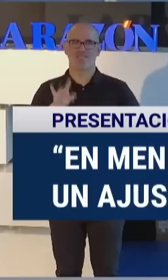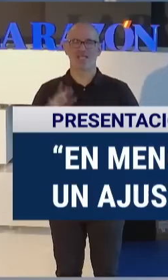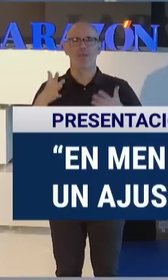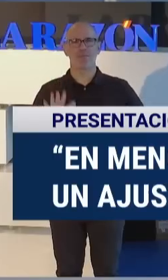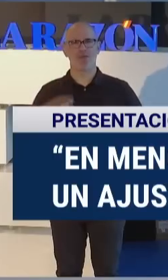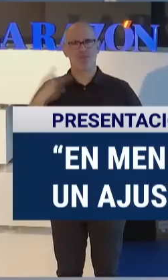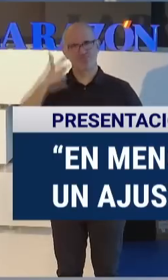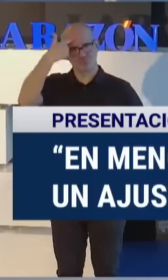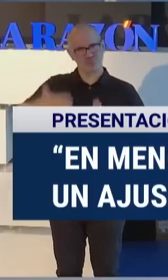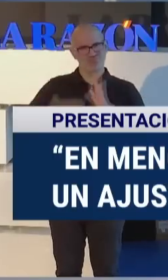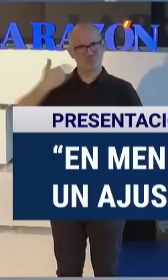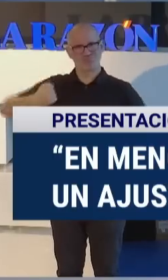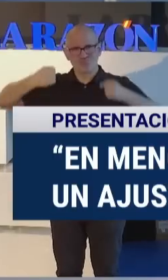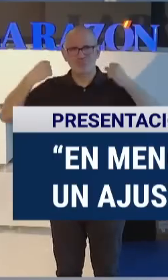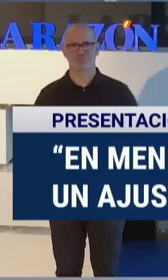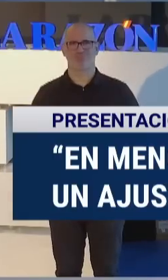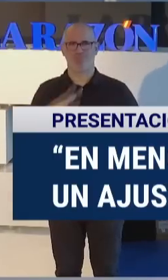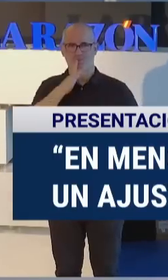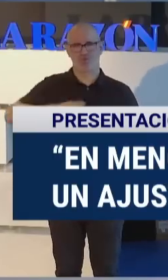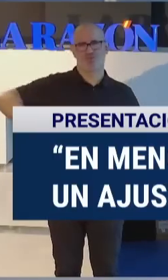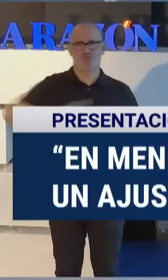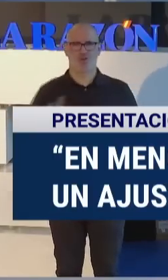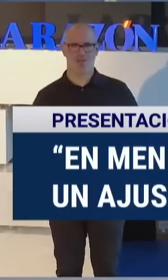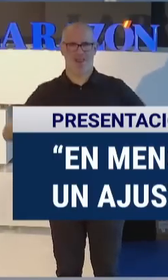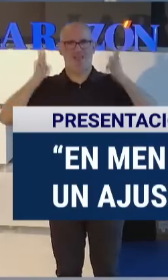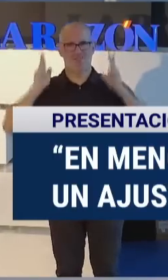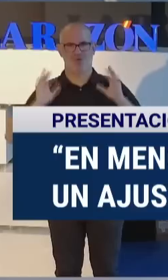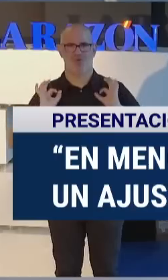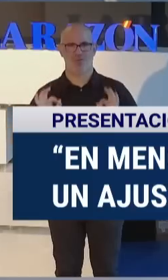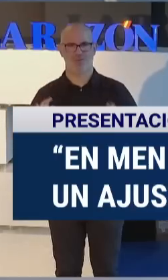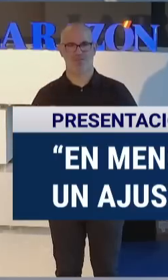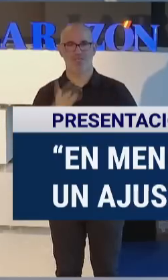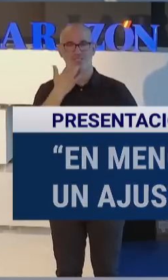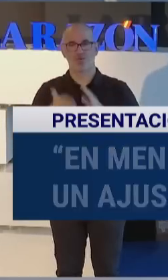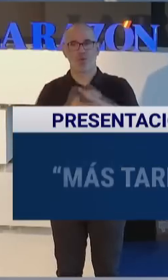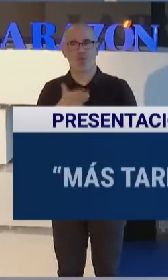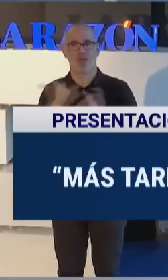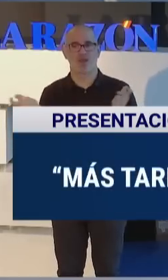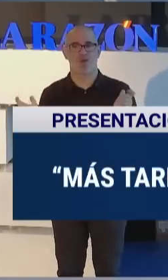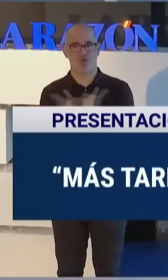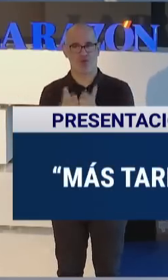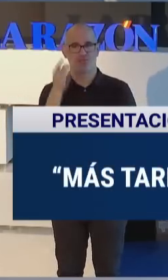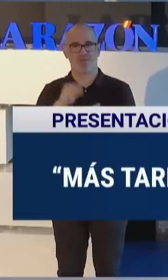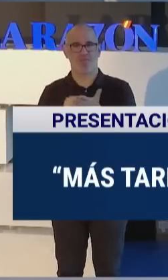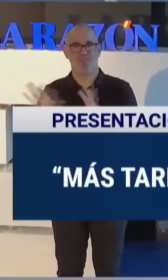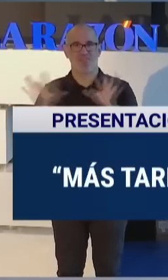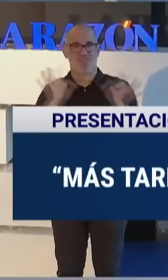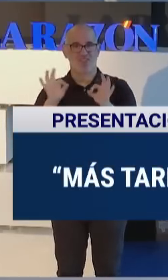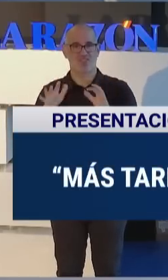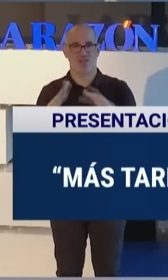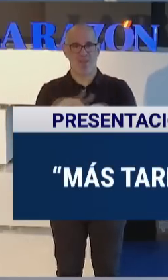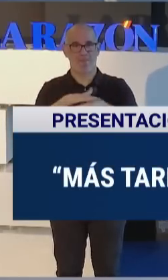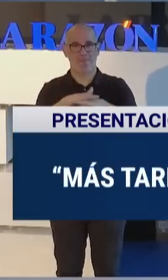que tener el coraje. Y en eso el liberalismo es nuestro norte. Es decir, cuando yo voy a las reuniones de gabinete y tomo decisiones frente a mis